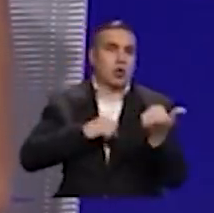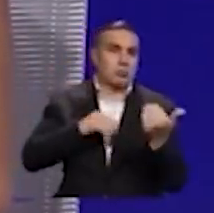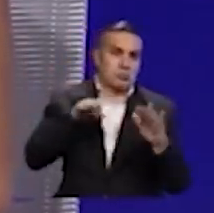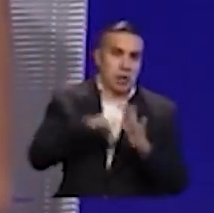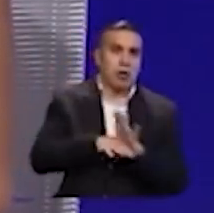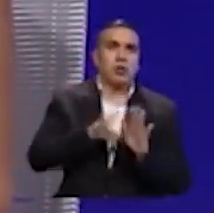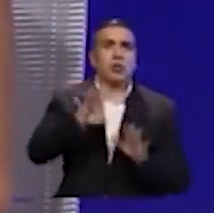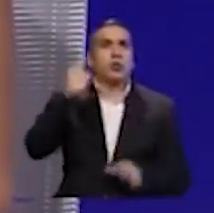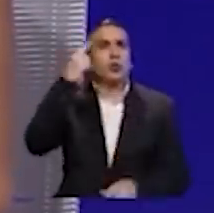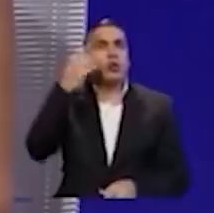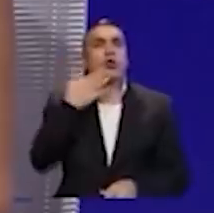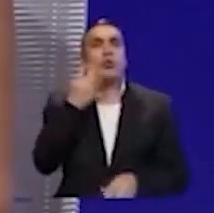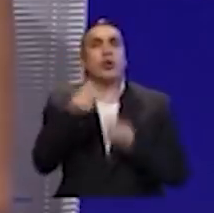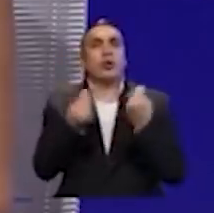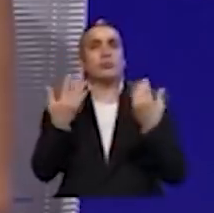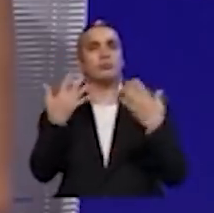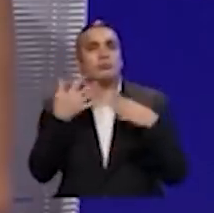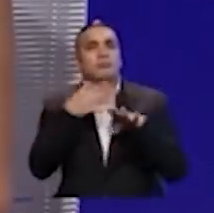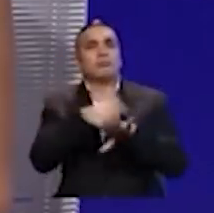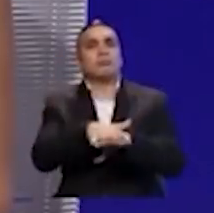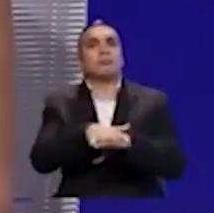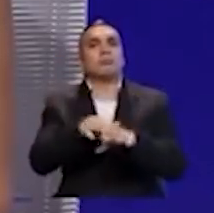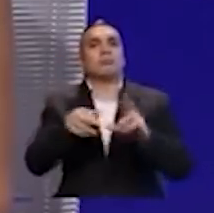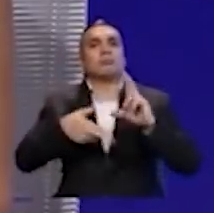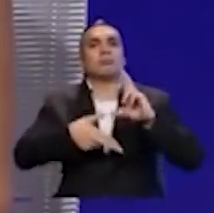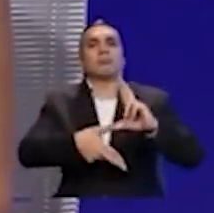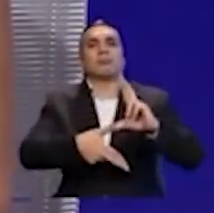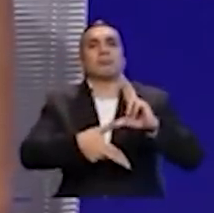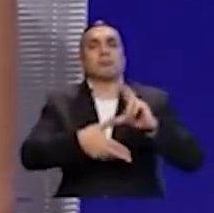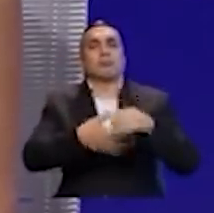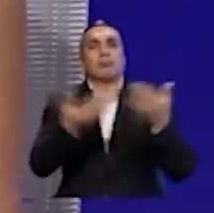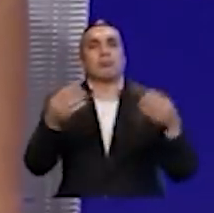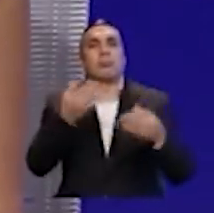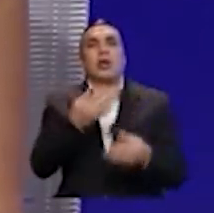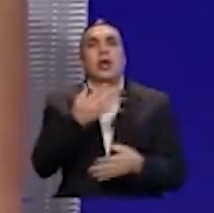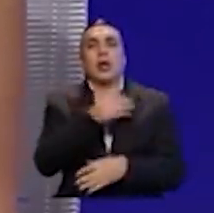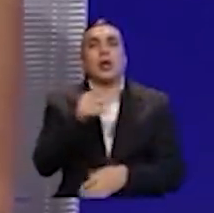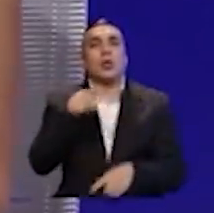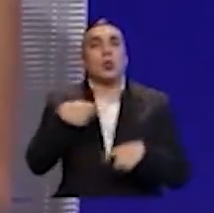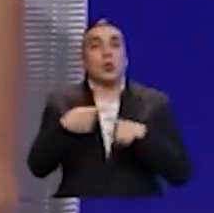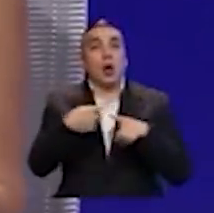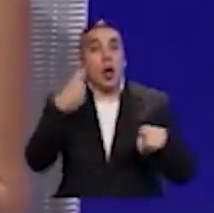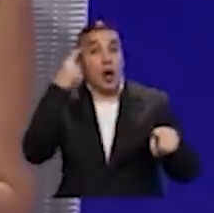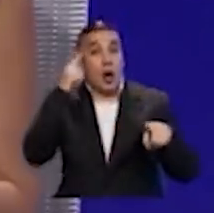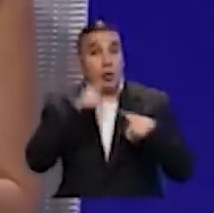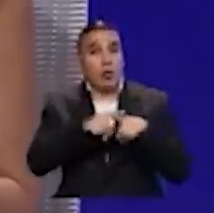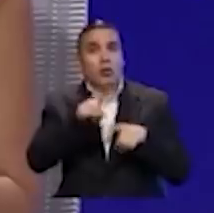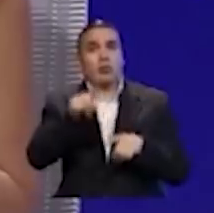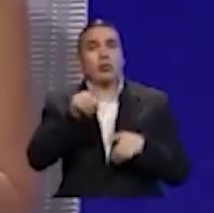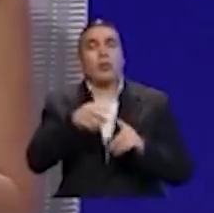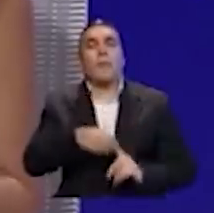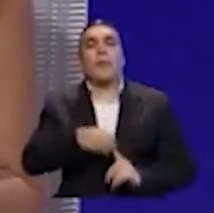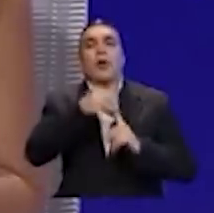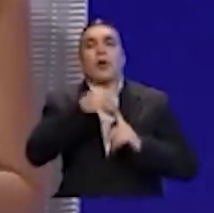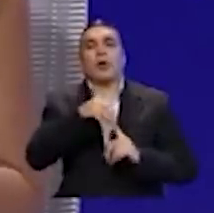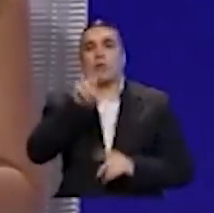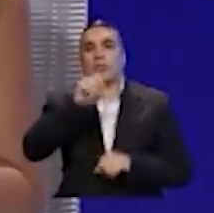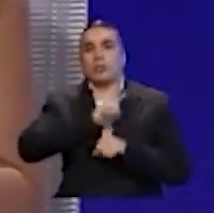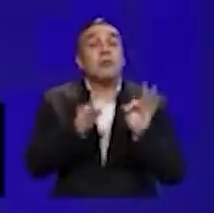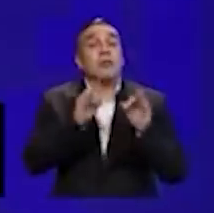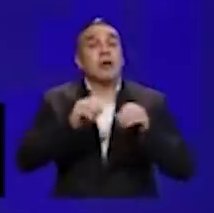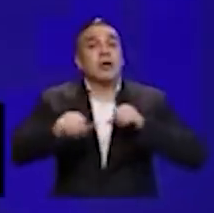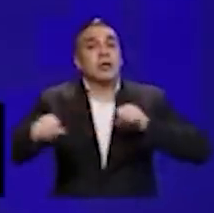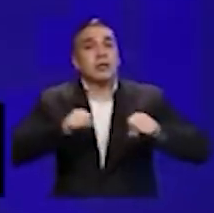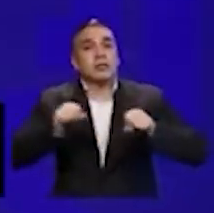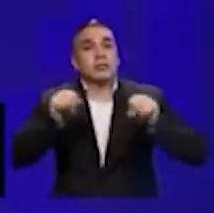de esto y espero que nos caiga la trompa ahora o siga valiendo verga como lo ha demostrado durante todos estos años. Por favor, siga,